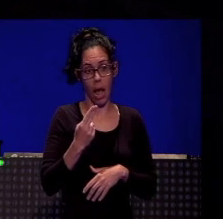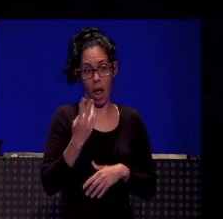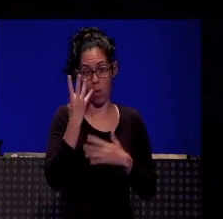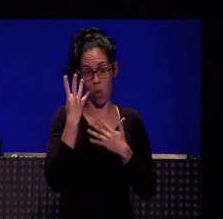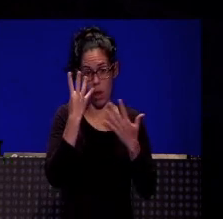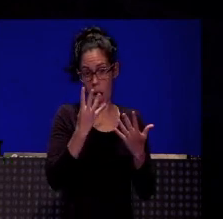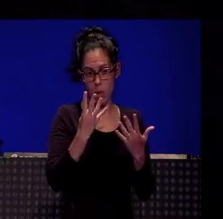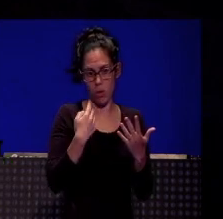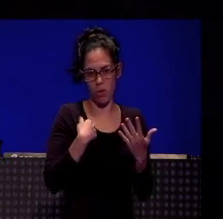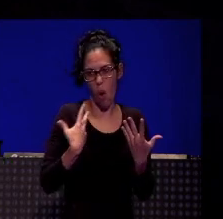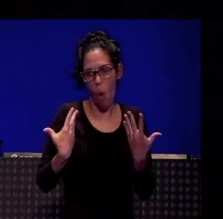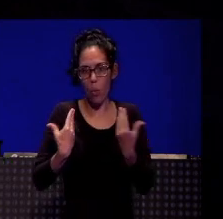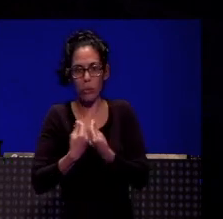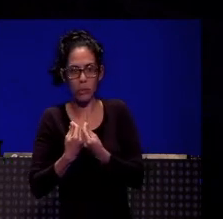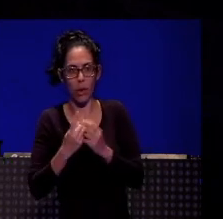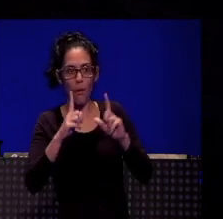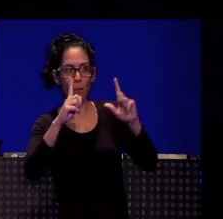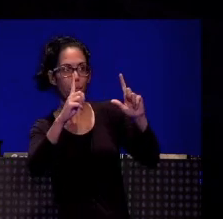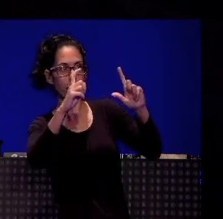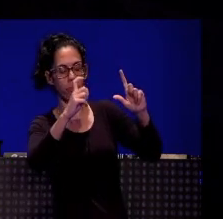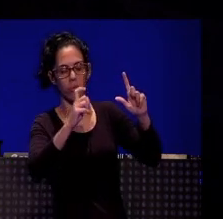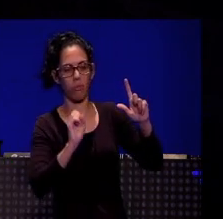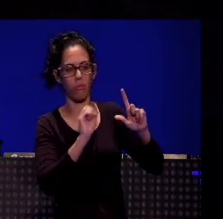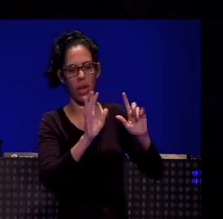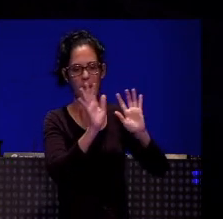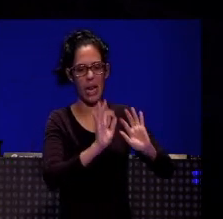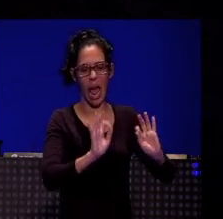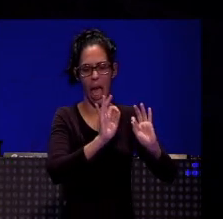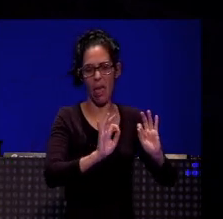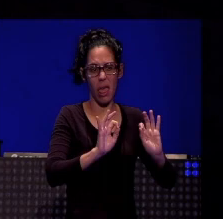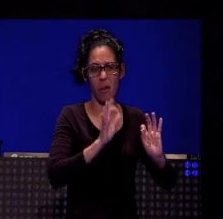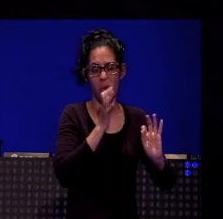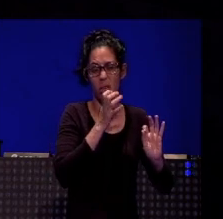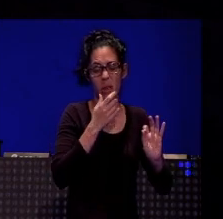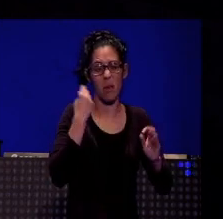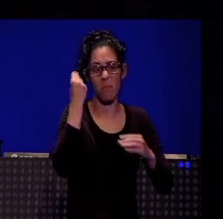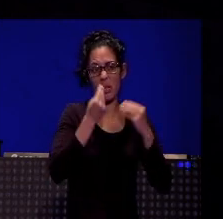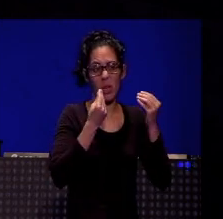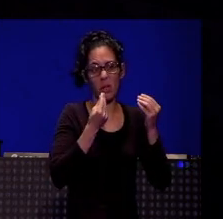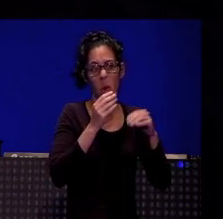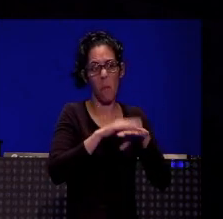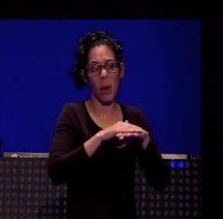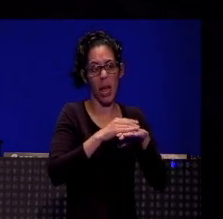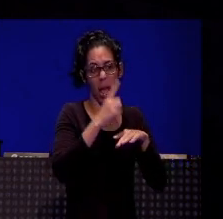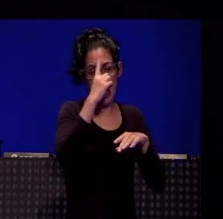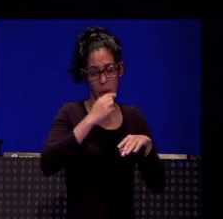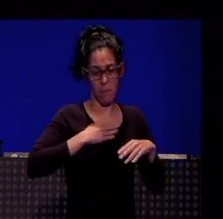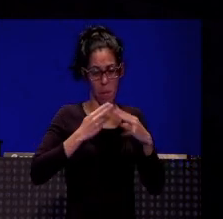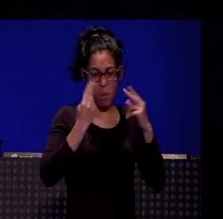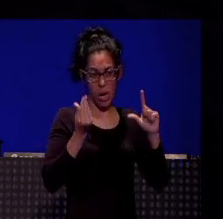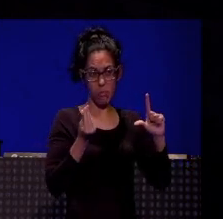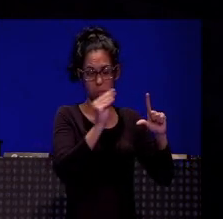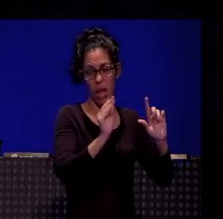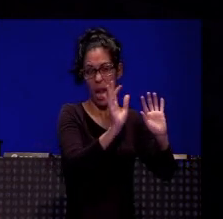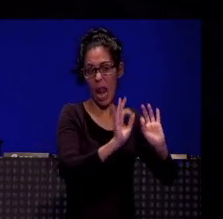casi no subo nunca fotos con él porque es que no creo que eso suman sume nada a mí a mi imagen pública e